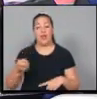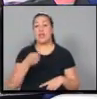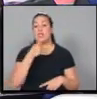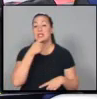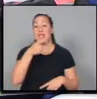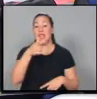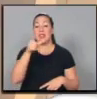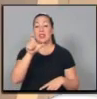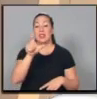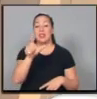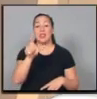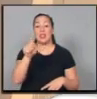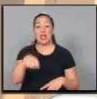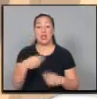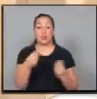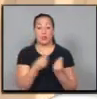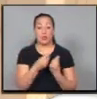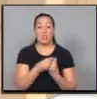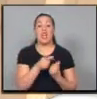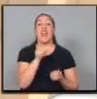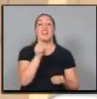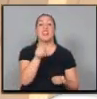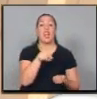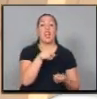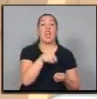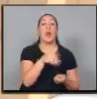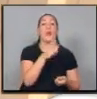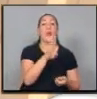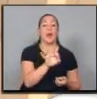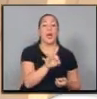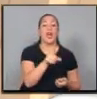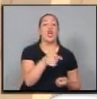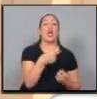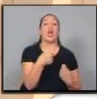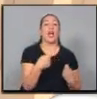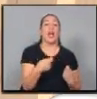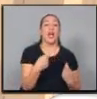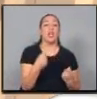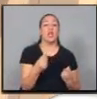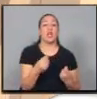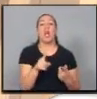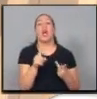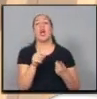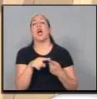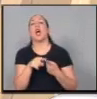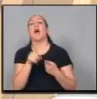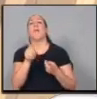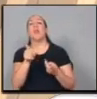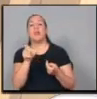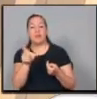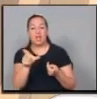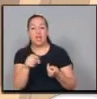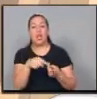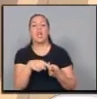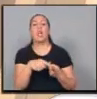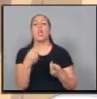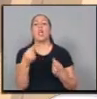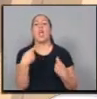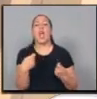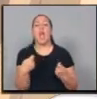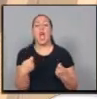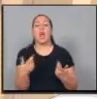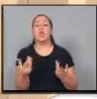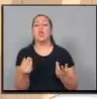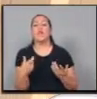tarjeta, tenés que preguntar, a ver, con esta tarjeta de este banco, ¿qué costo financiero? Y con esta misma tarjeta, pero de este otro banco, ¿qué costo